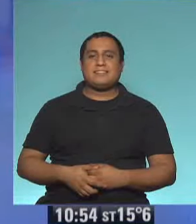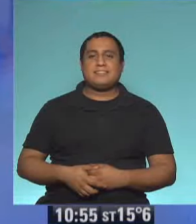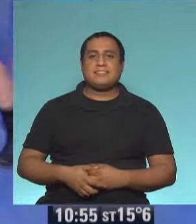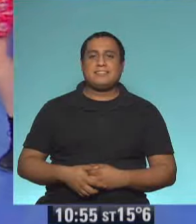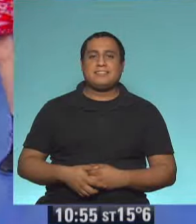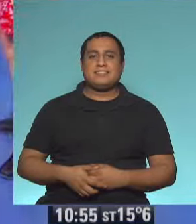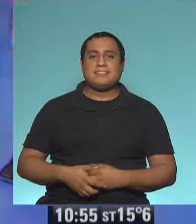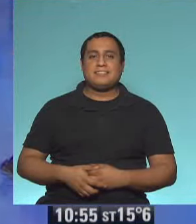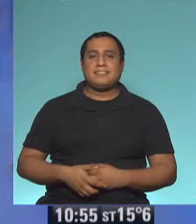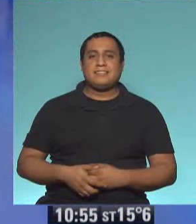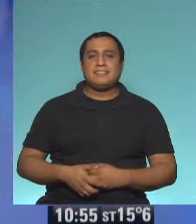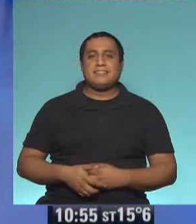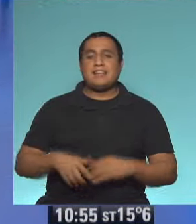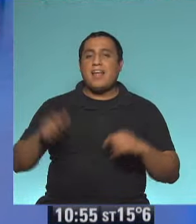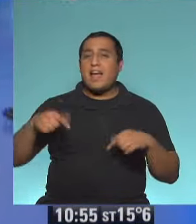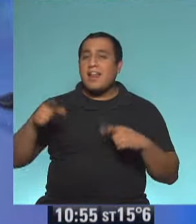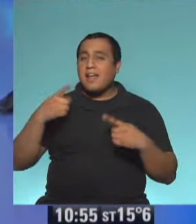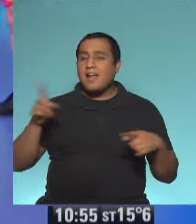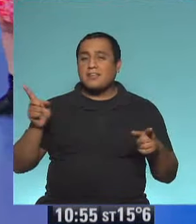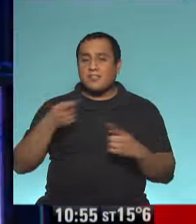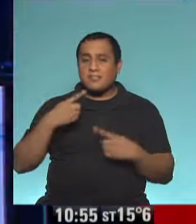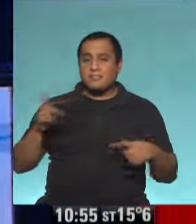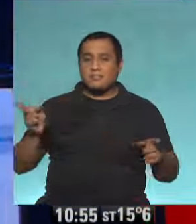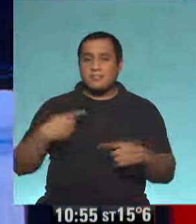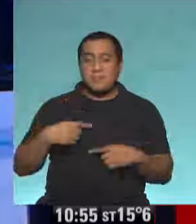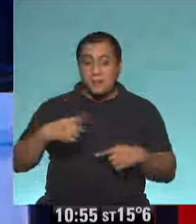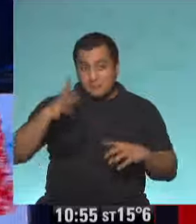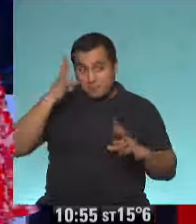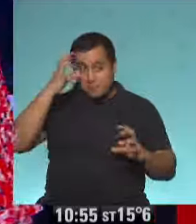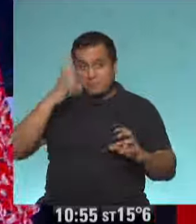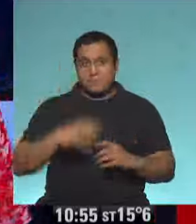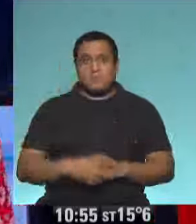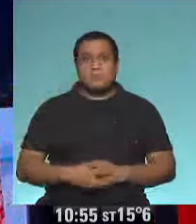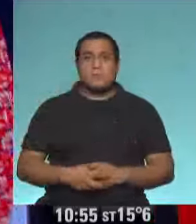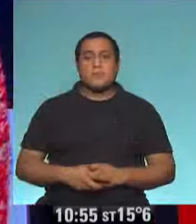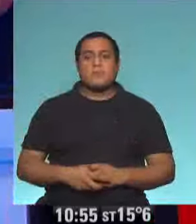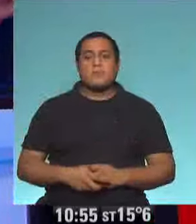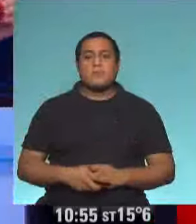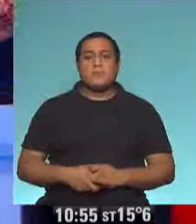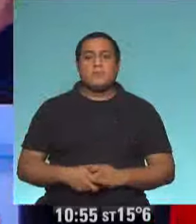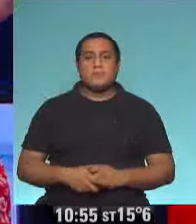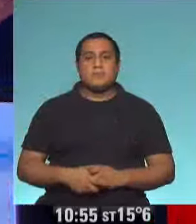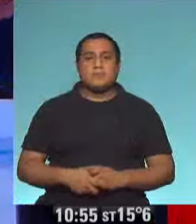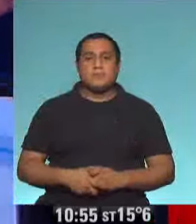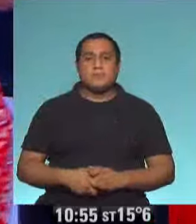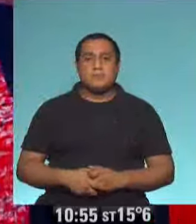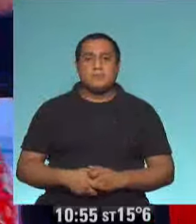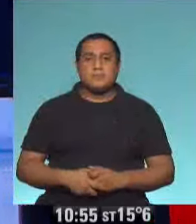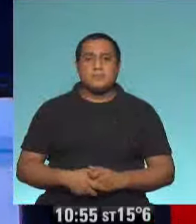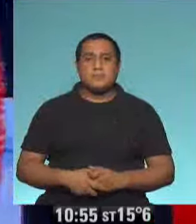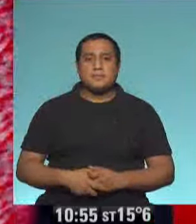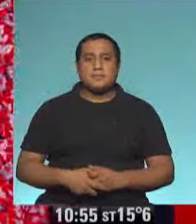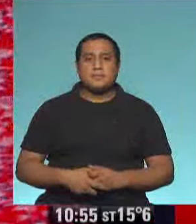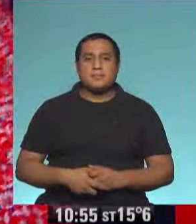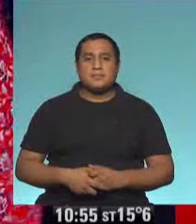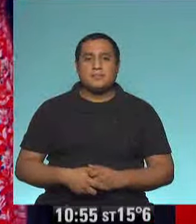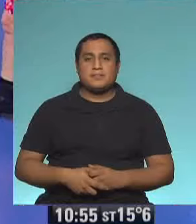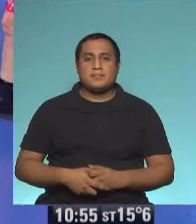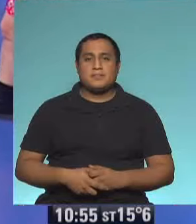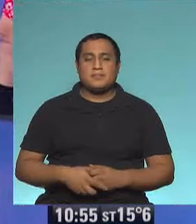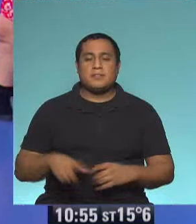Bueno, ahora tenemos, mira, con una canción. Canción. ¿Te la acordás? Ay, recordame el principio. Yo tengo una tijera que se abre y